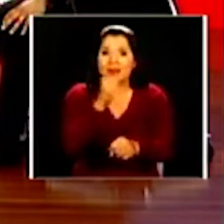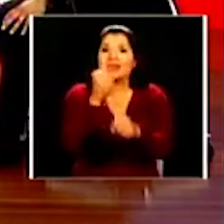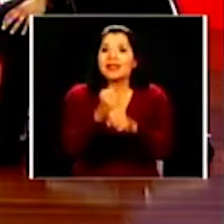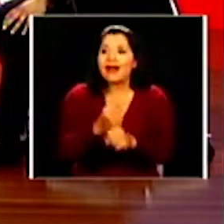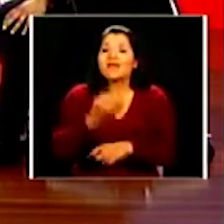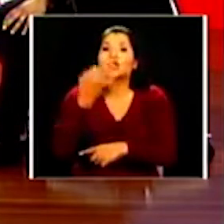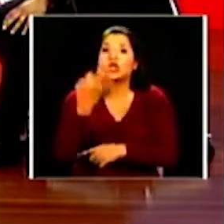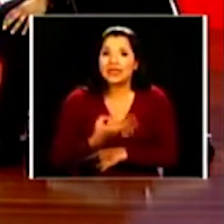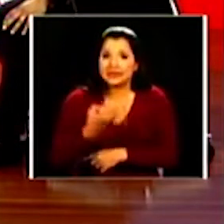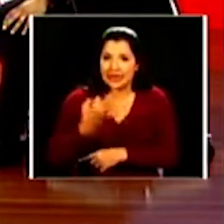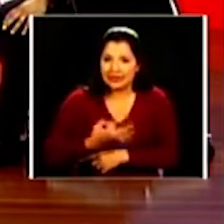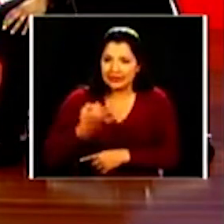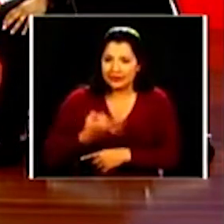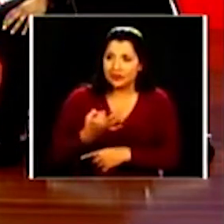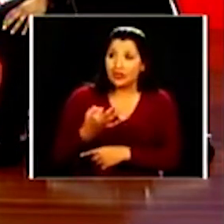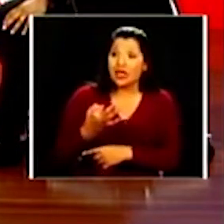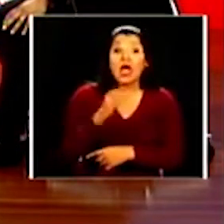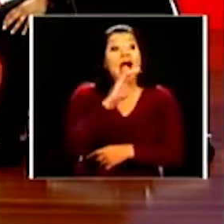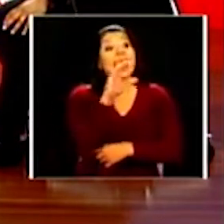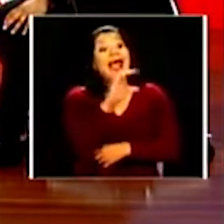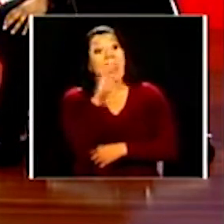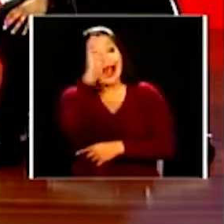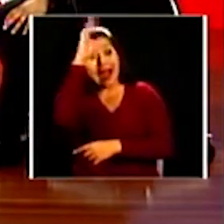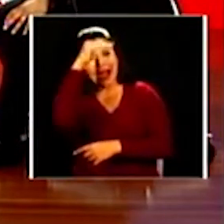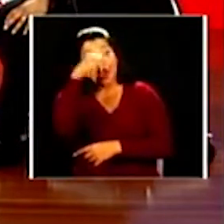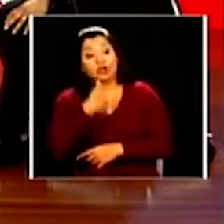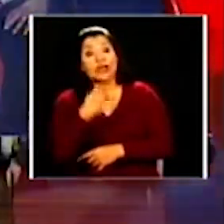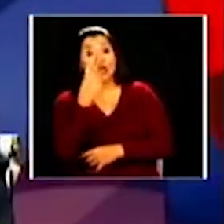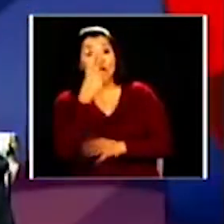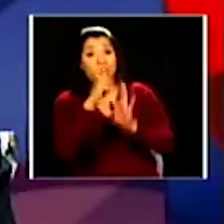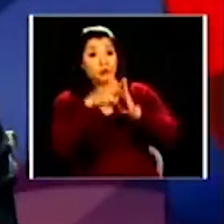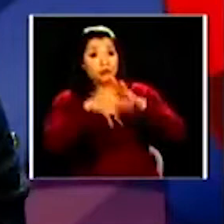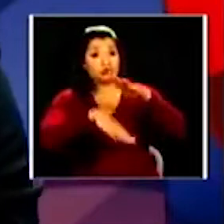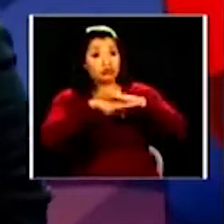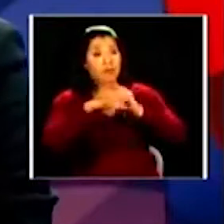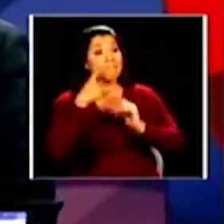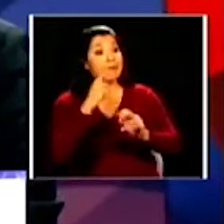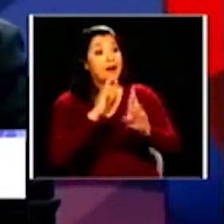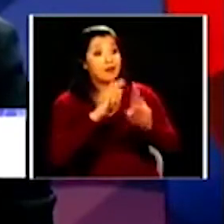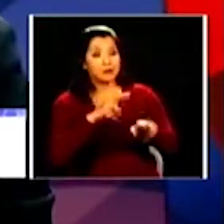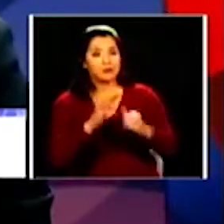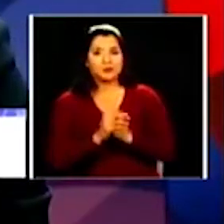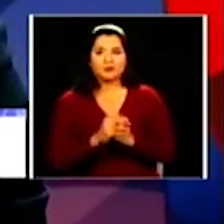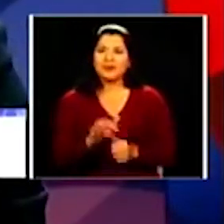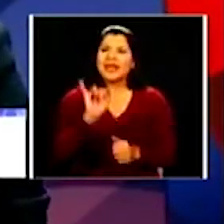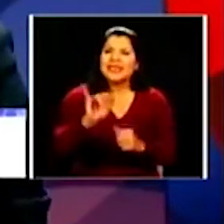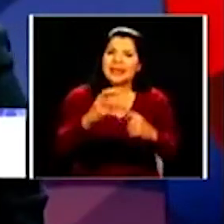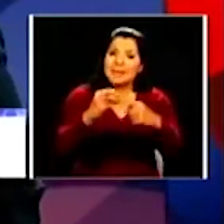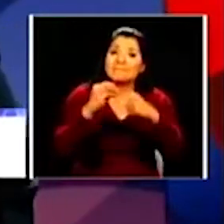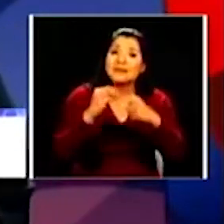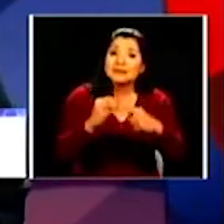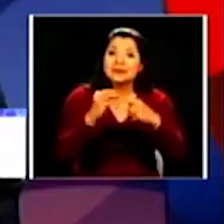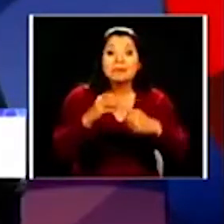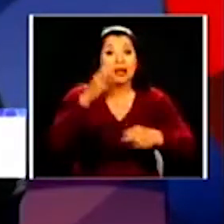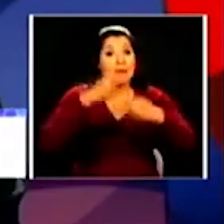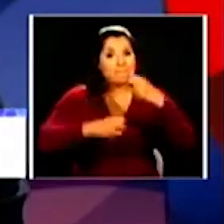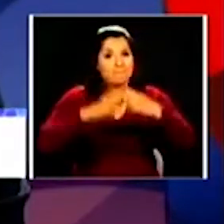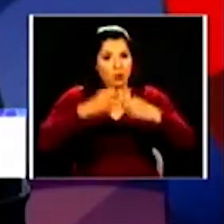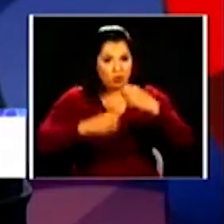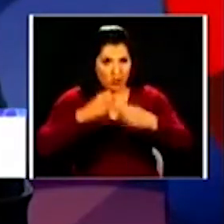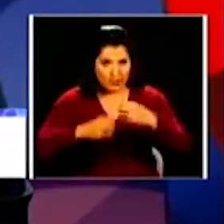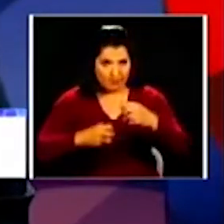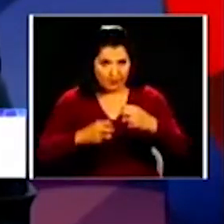Carlos, tiene usted hasta 2 minutos para desarrollar su respuesta. Esa es la principal problemática que a quienes nos ven aqueja